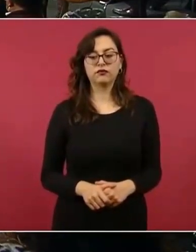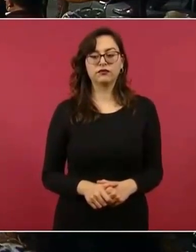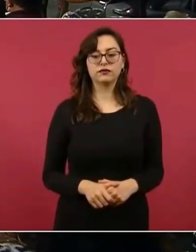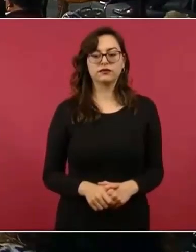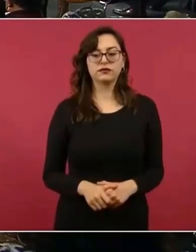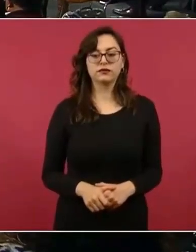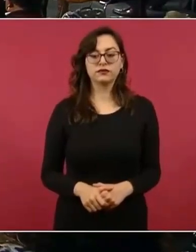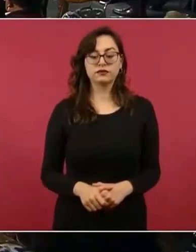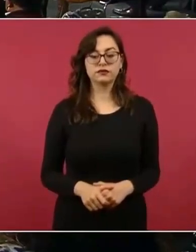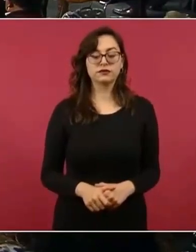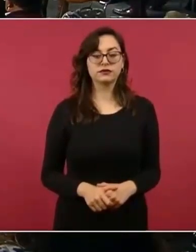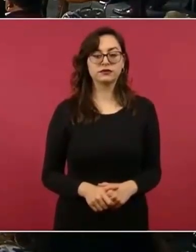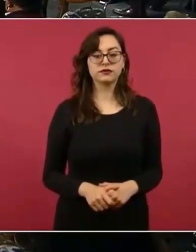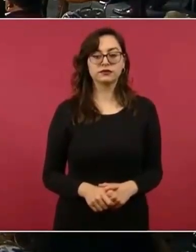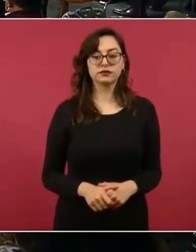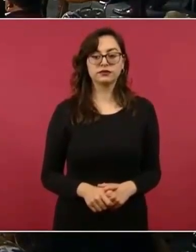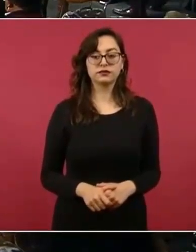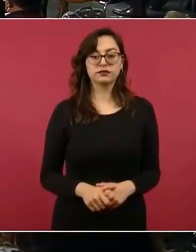Bueno,